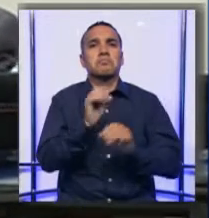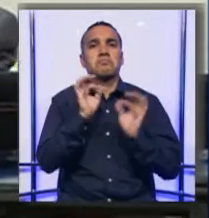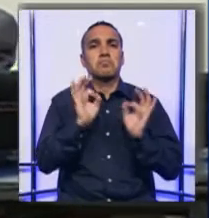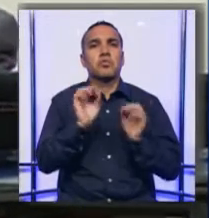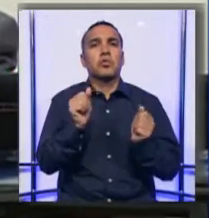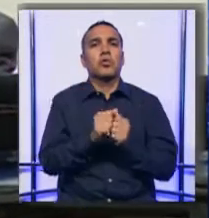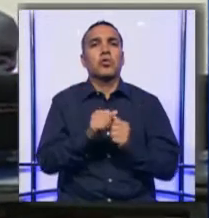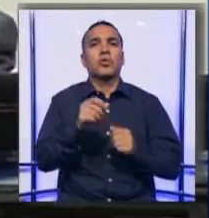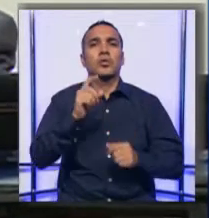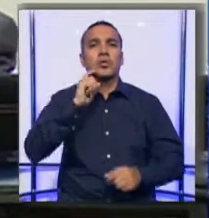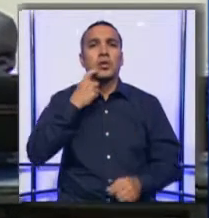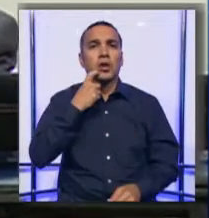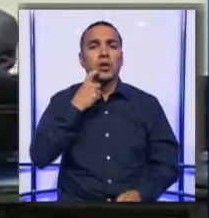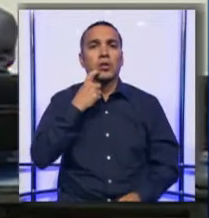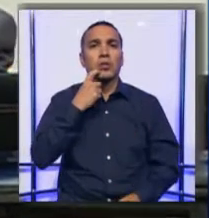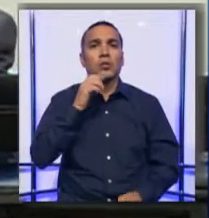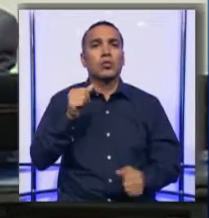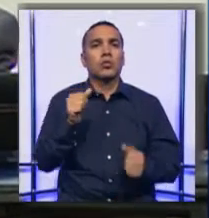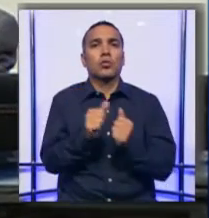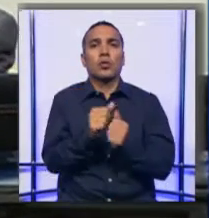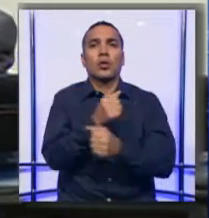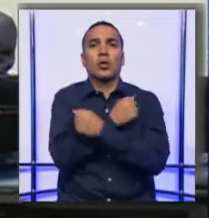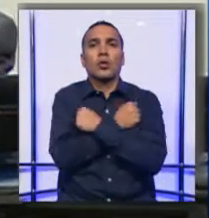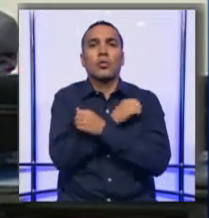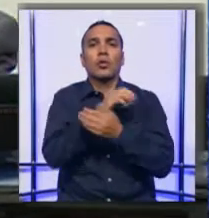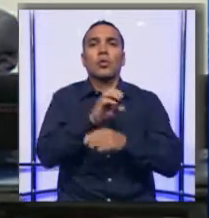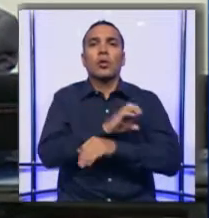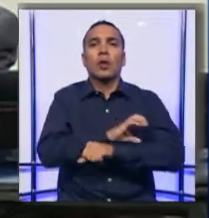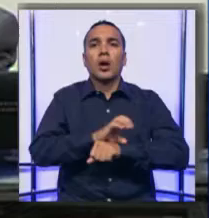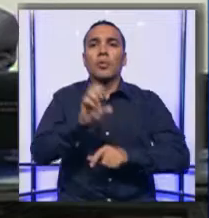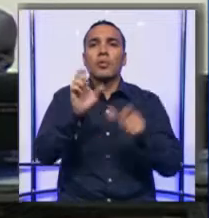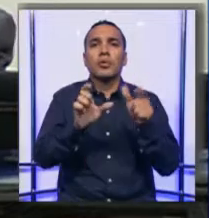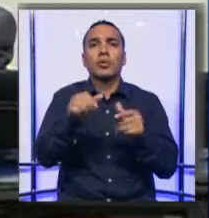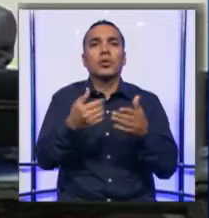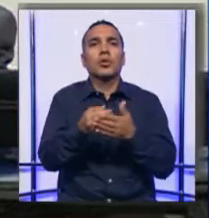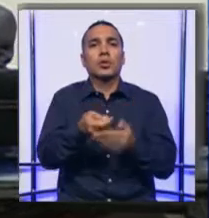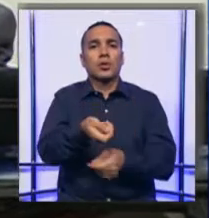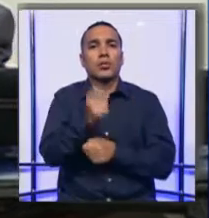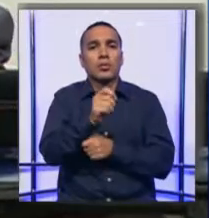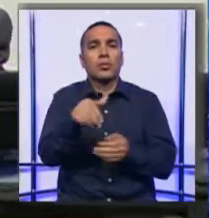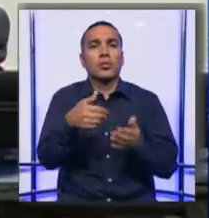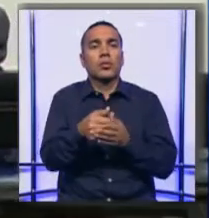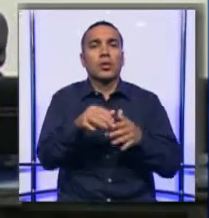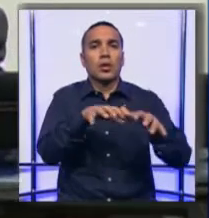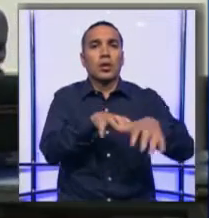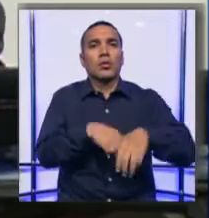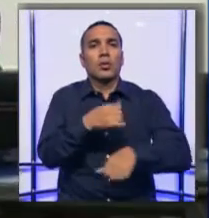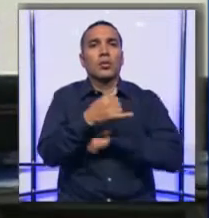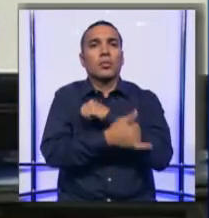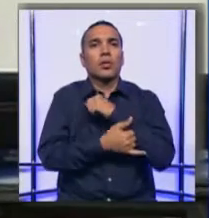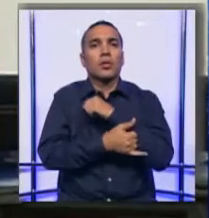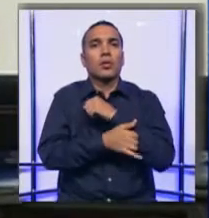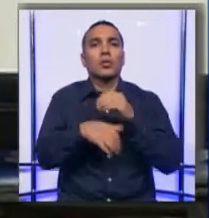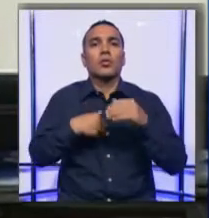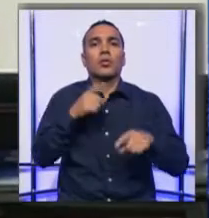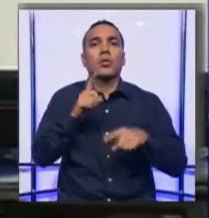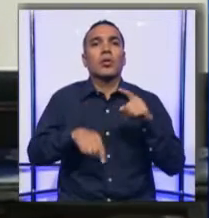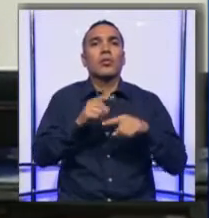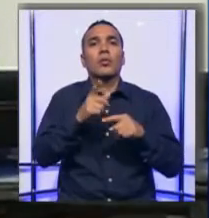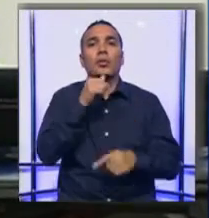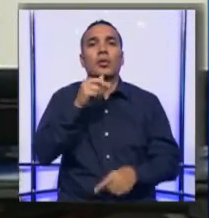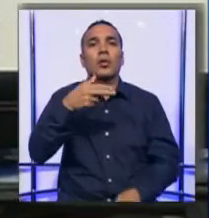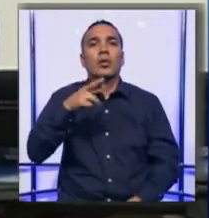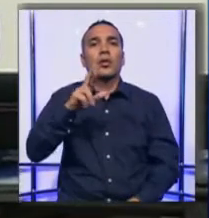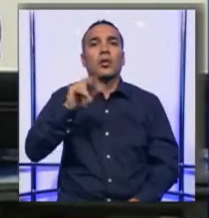con sobriedad, con amor a los campesinos, a los pescadores, a los agricultores de la patria. El compañero